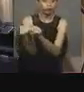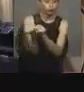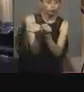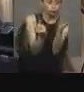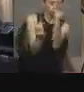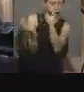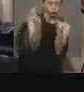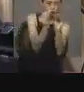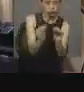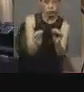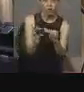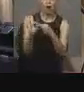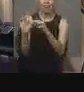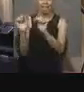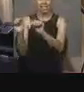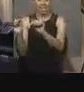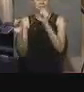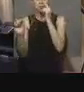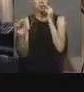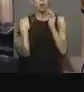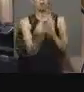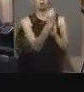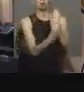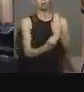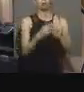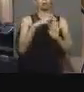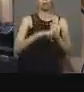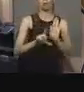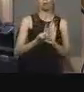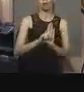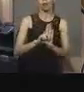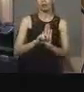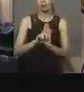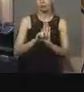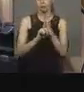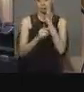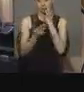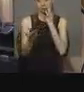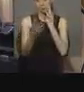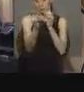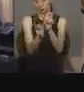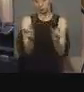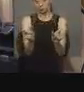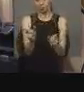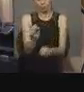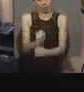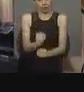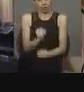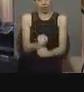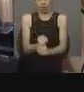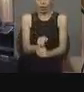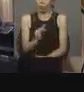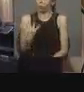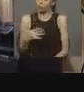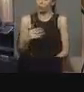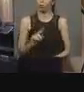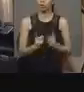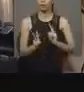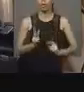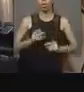que lo que hace, como han dicho mis colegas, en definitiva, en parte, es dignificar una labor tremendamente importante, cual